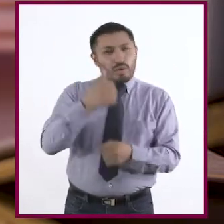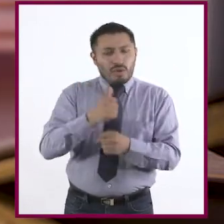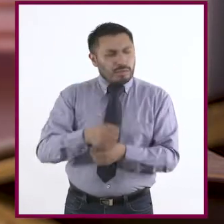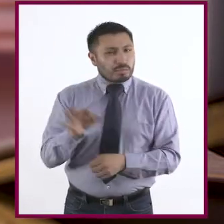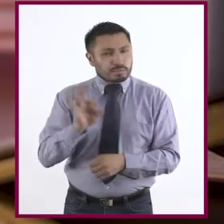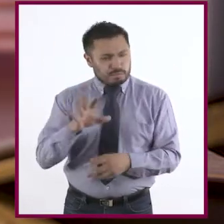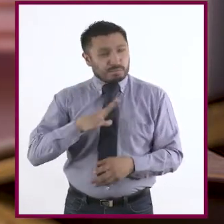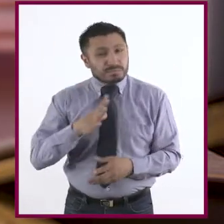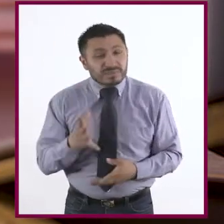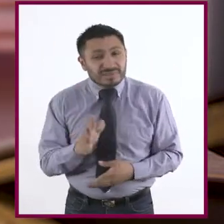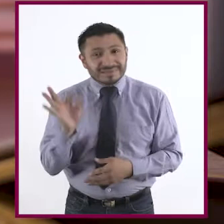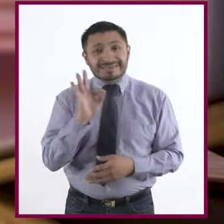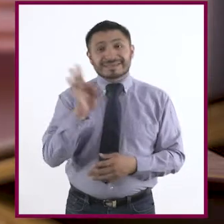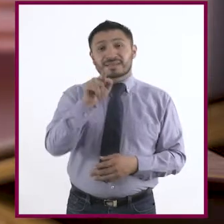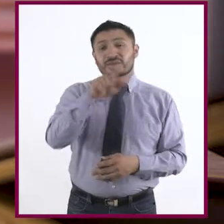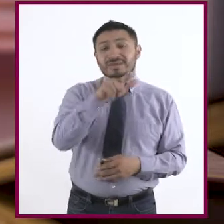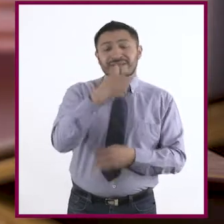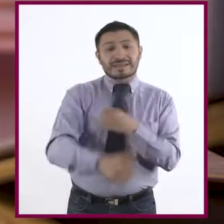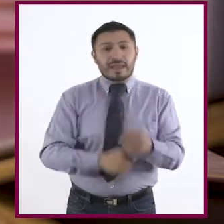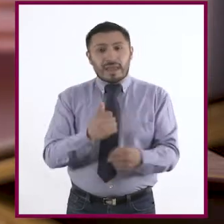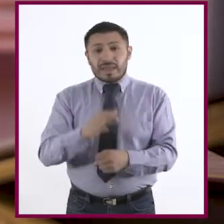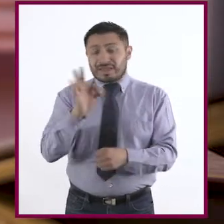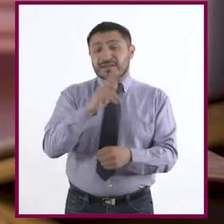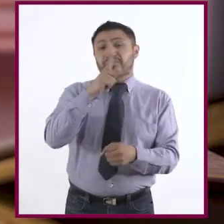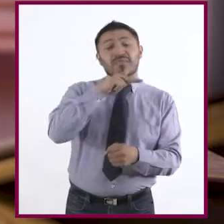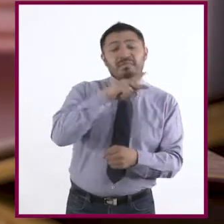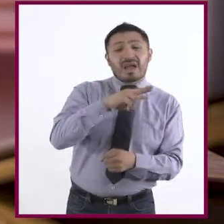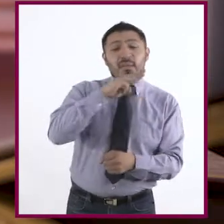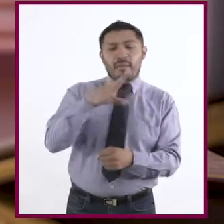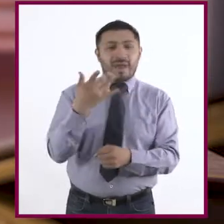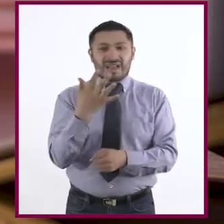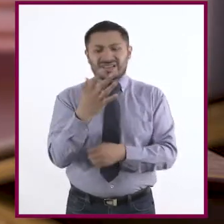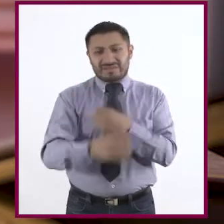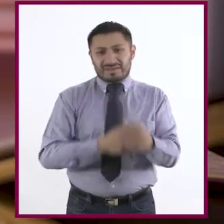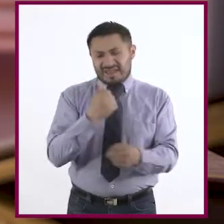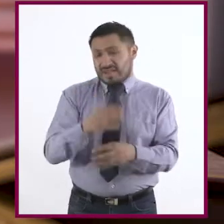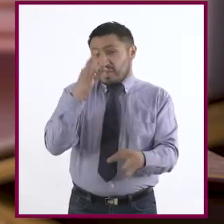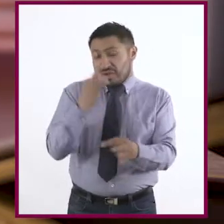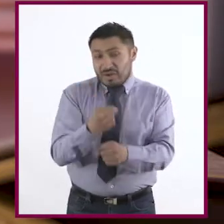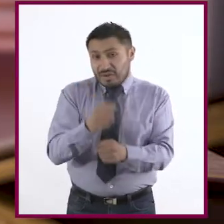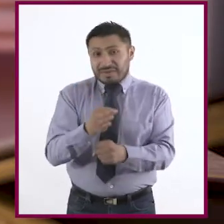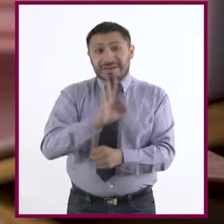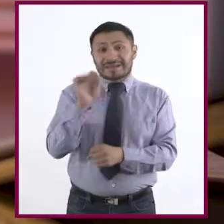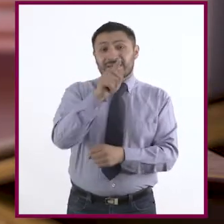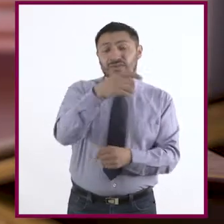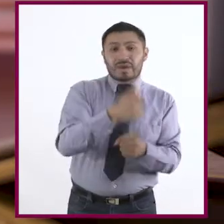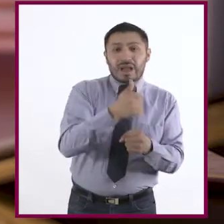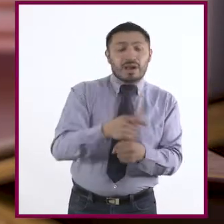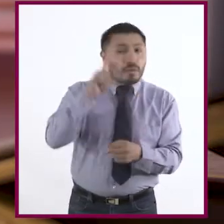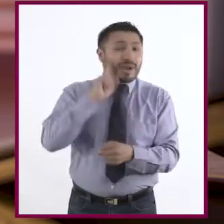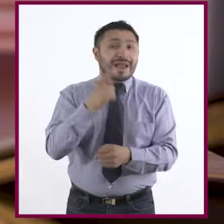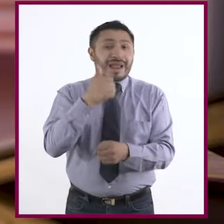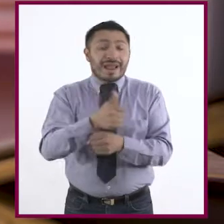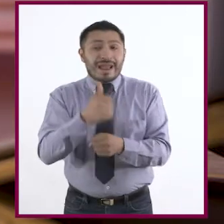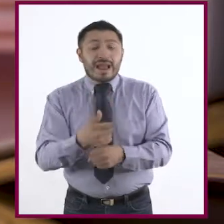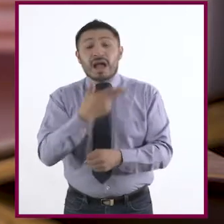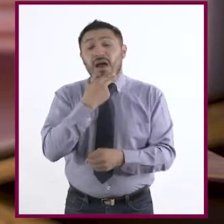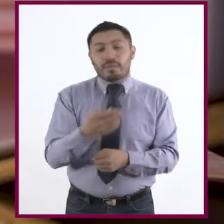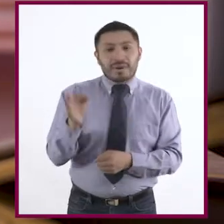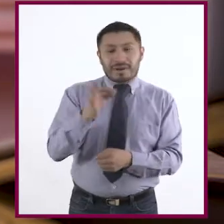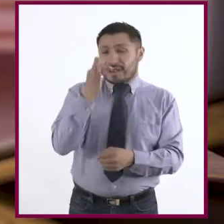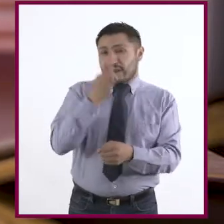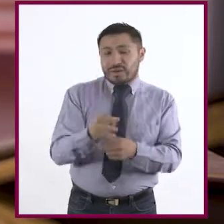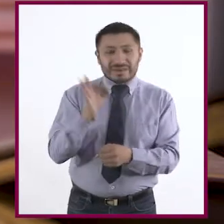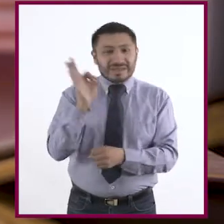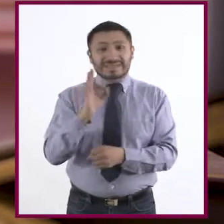tienes 17 años, tal vez tu mamá y tu papá tengan entre 40 y 50 años. Tu abuela y tu abuelo, si tienes la fortuna de que sigan contigo, tendrán entre